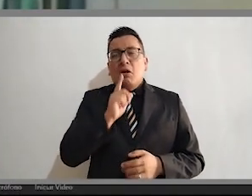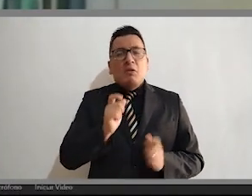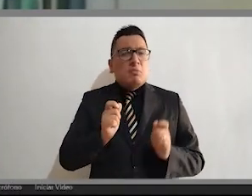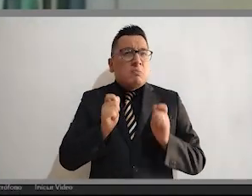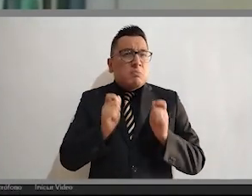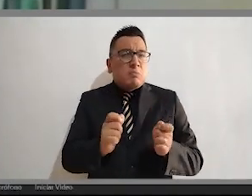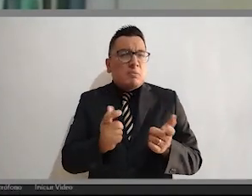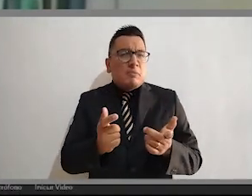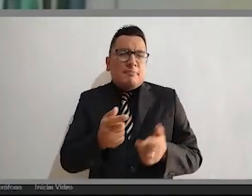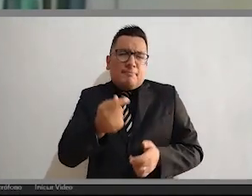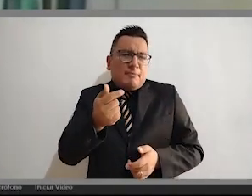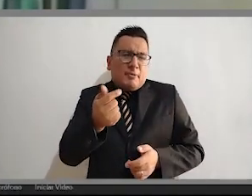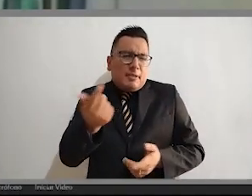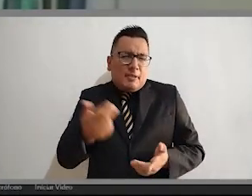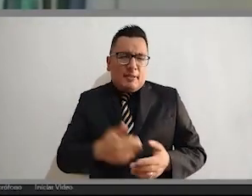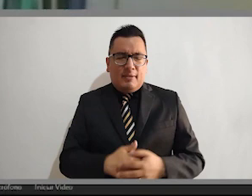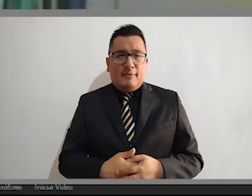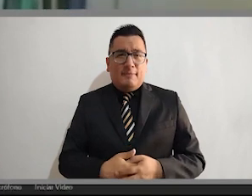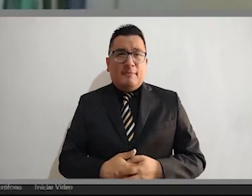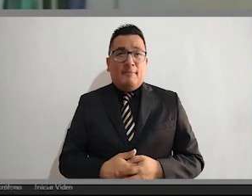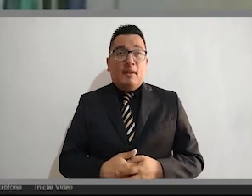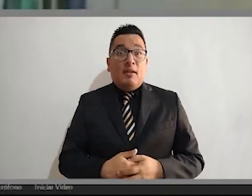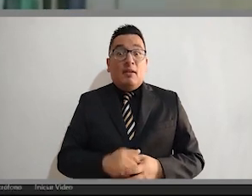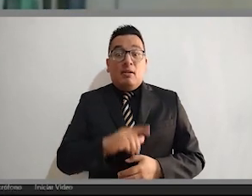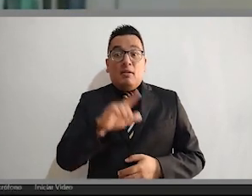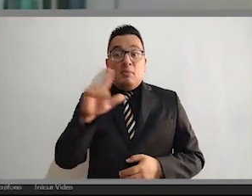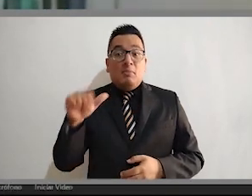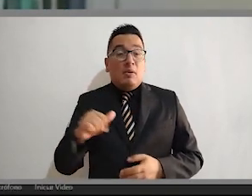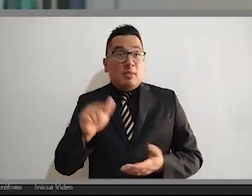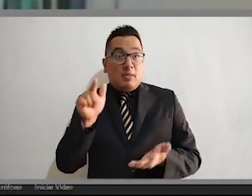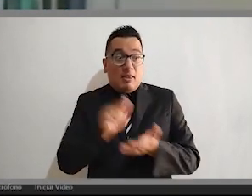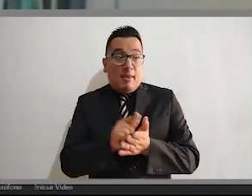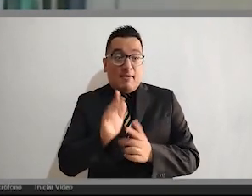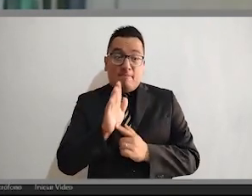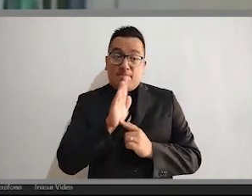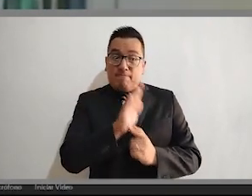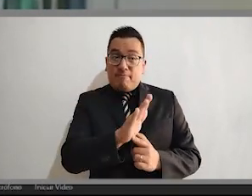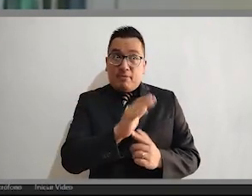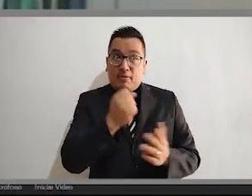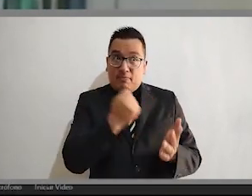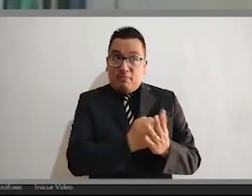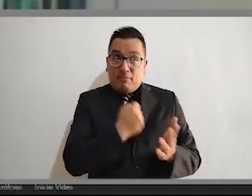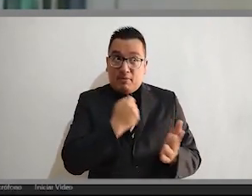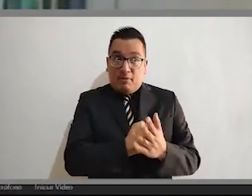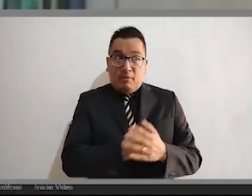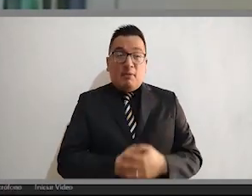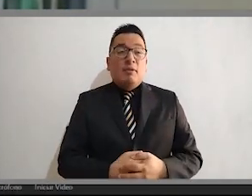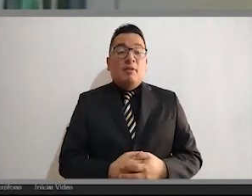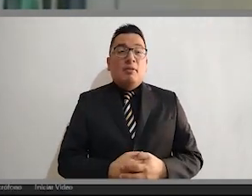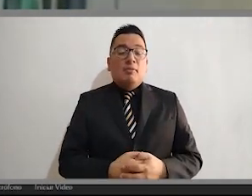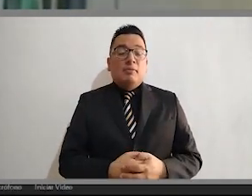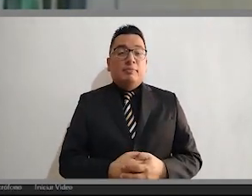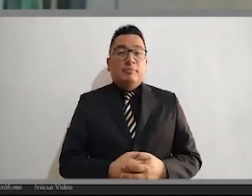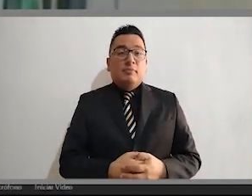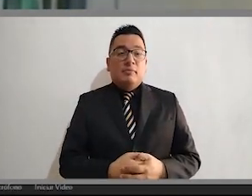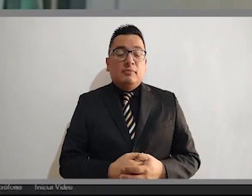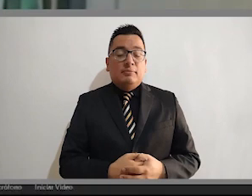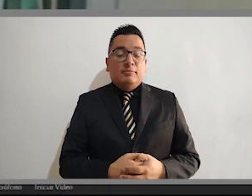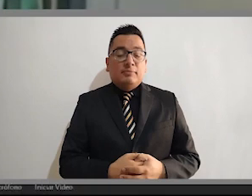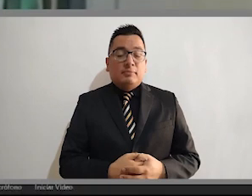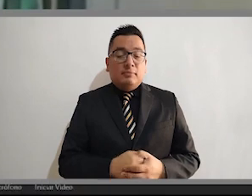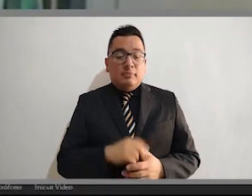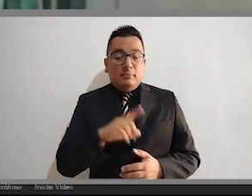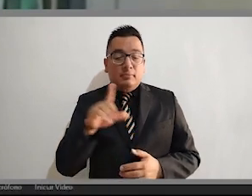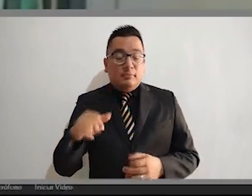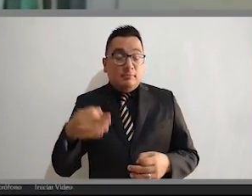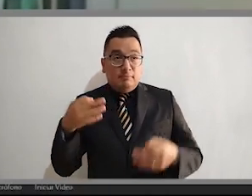postuladas por los partidos políticos. Y con la obligación constitucional y después legal y después a partir de sentencias de que